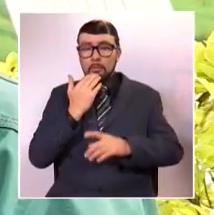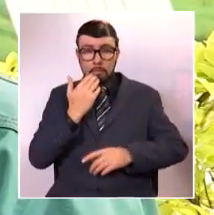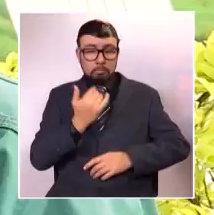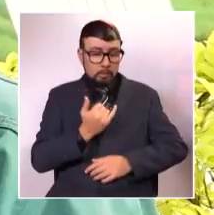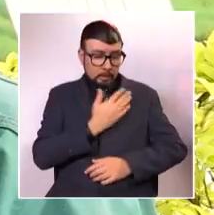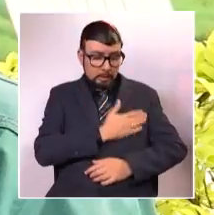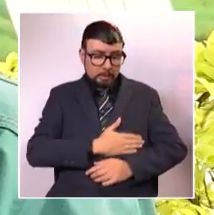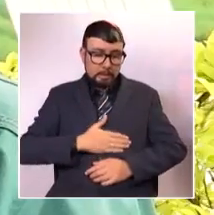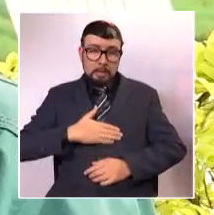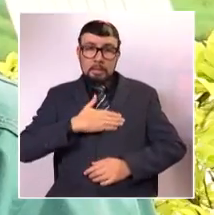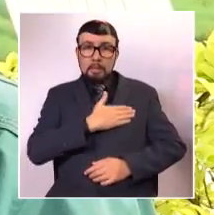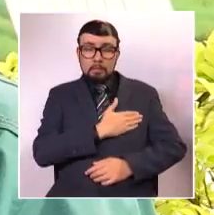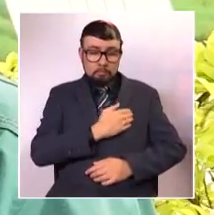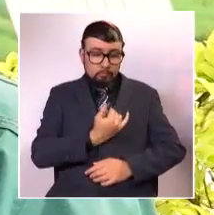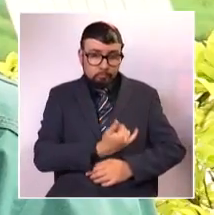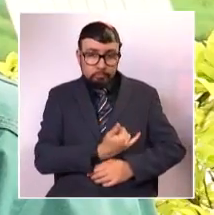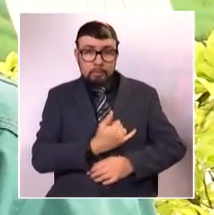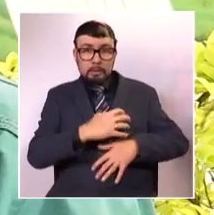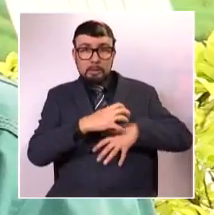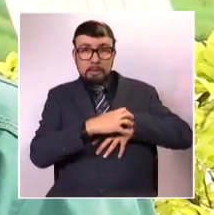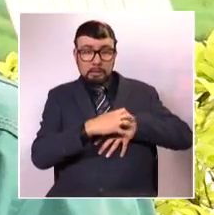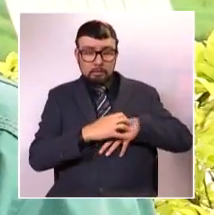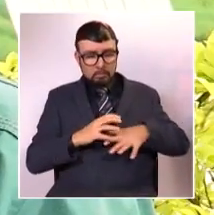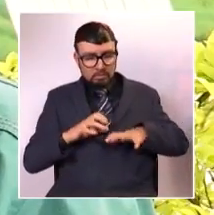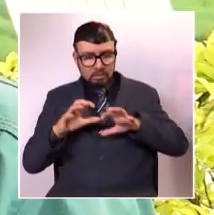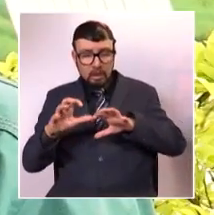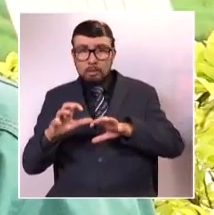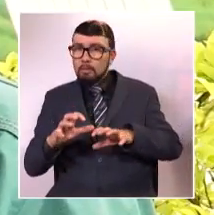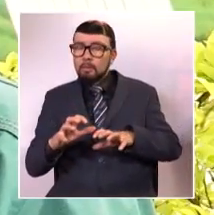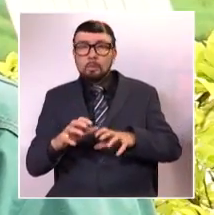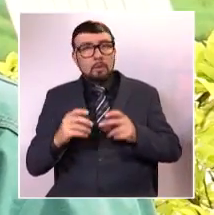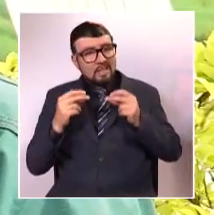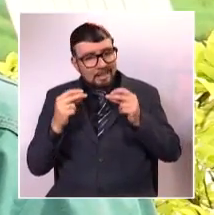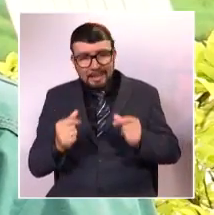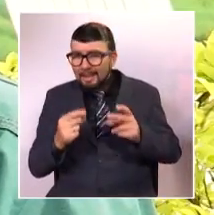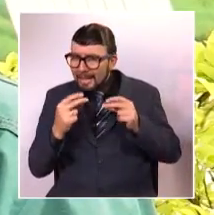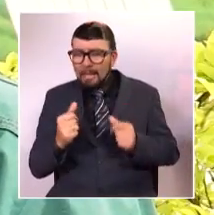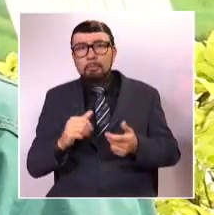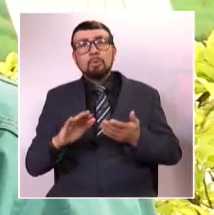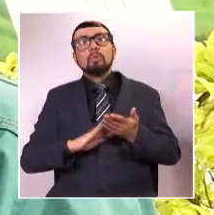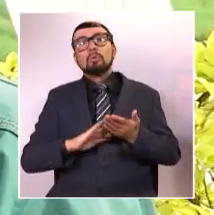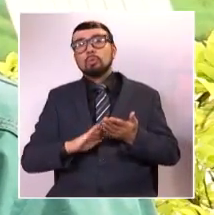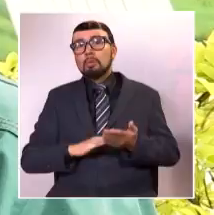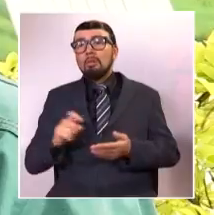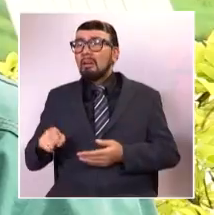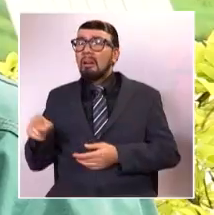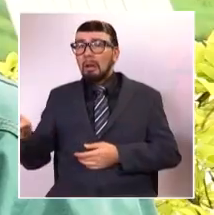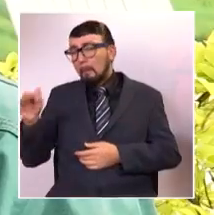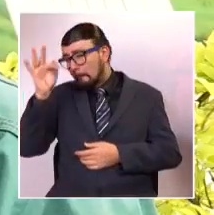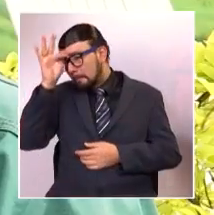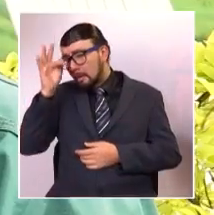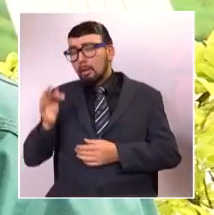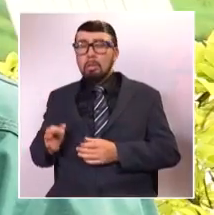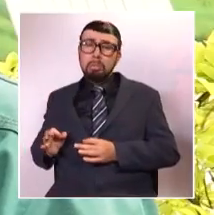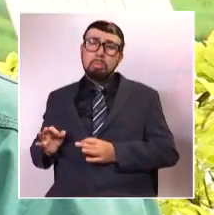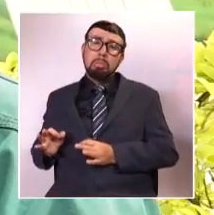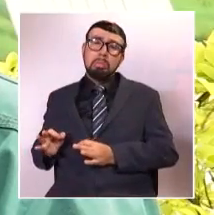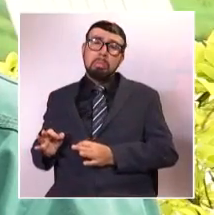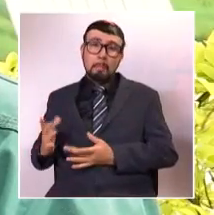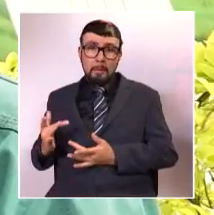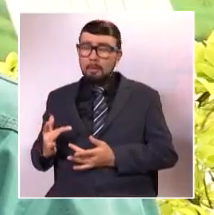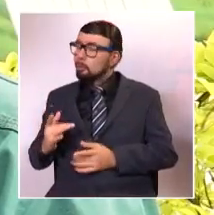el tiempo pues es apremiante para poder hacer un tratamiento y que el paciente realmente se pueda curar, se pueda sanar de ese